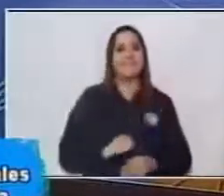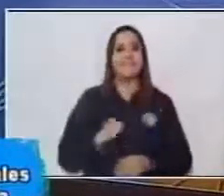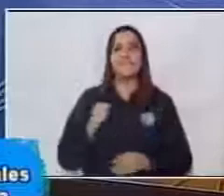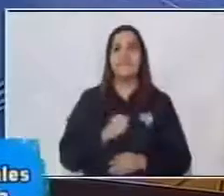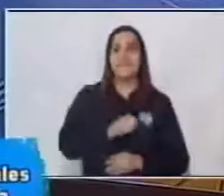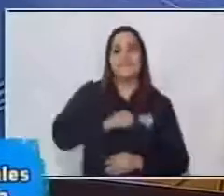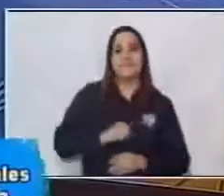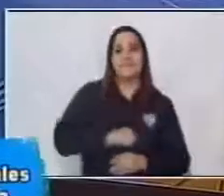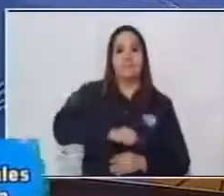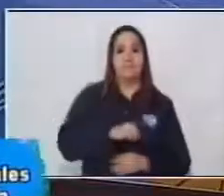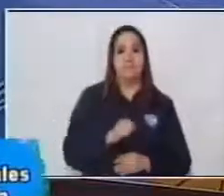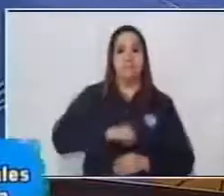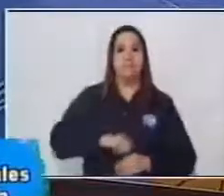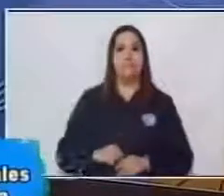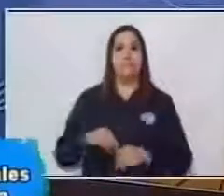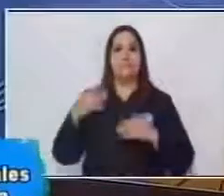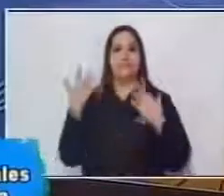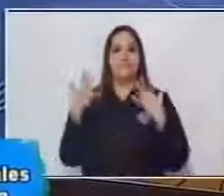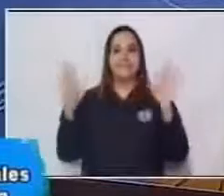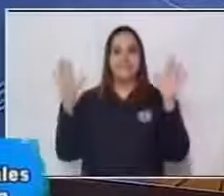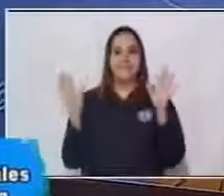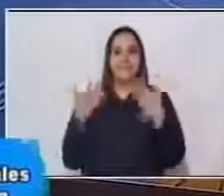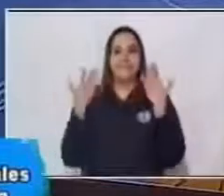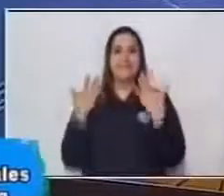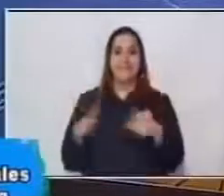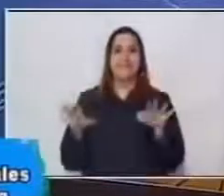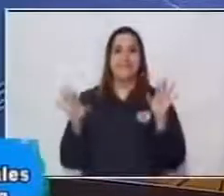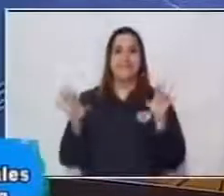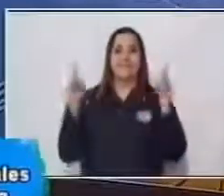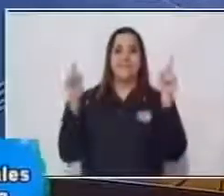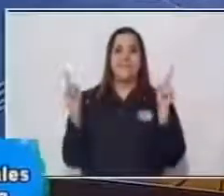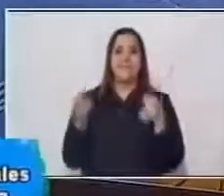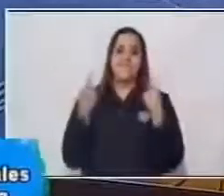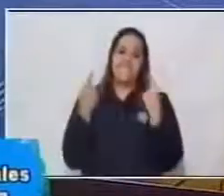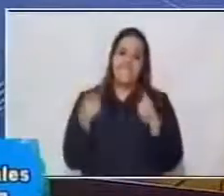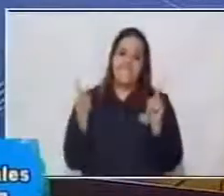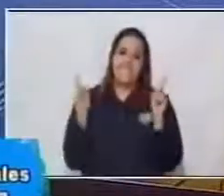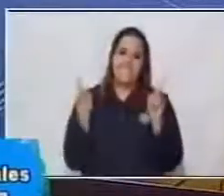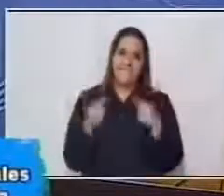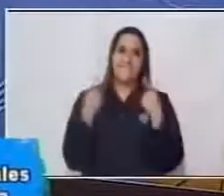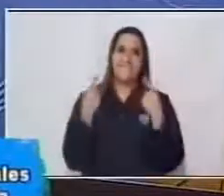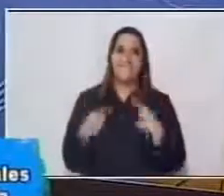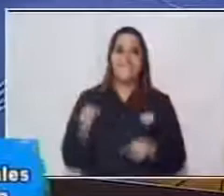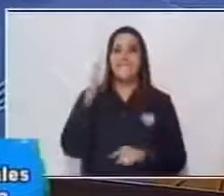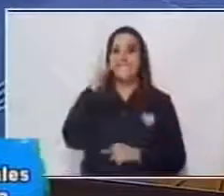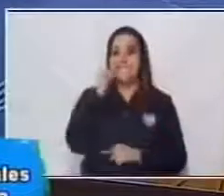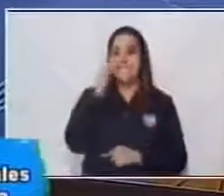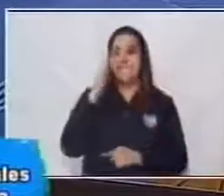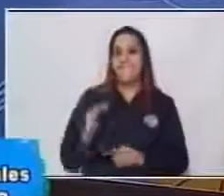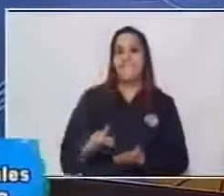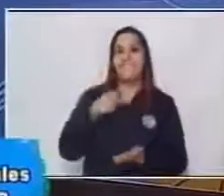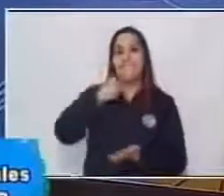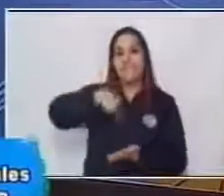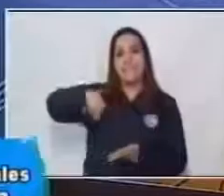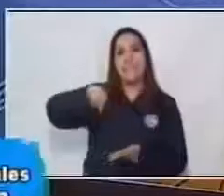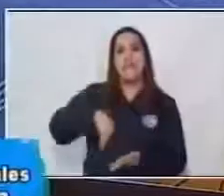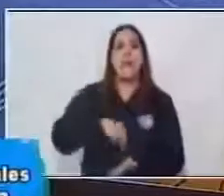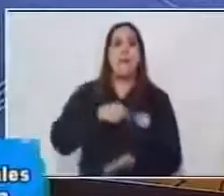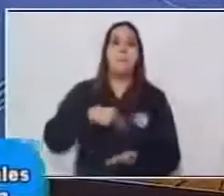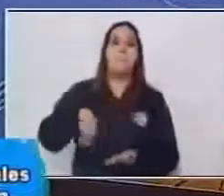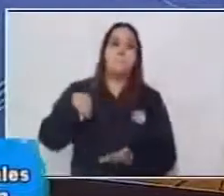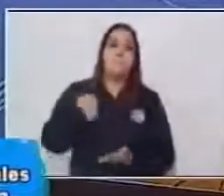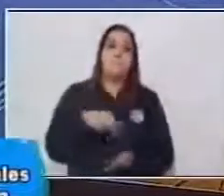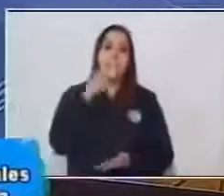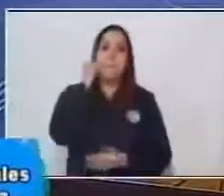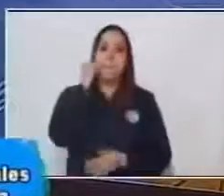hombro, codo, codo, codo, con la mano, mano, con el dedo, dedo, así baila